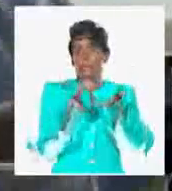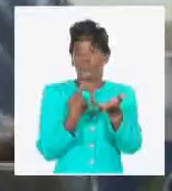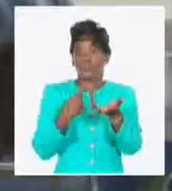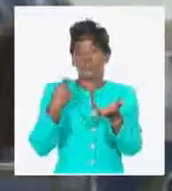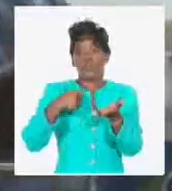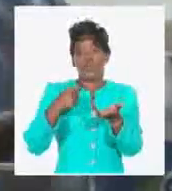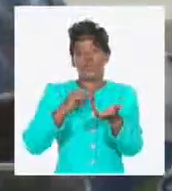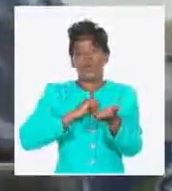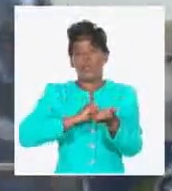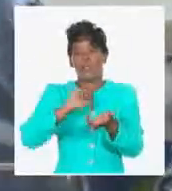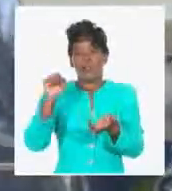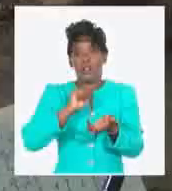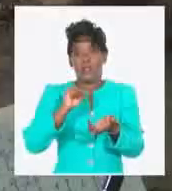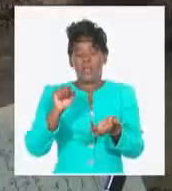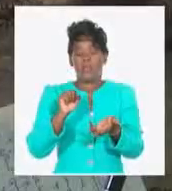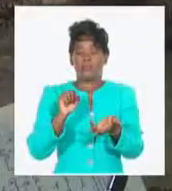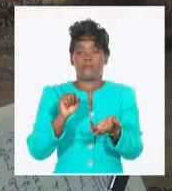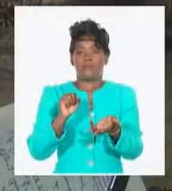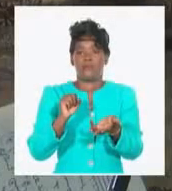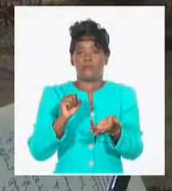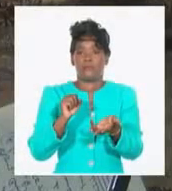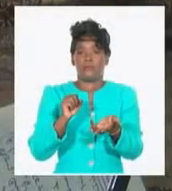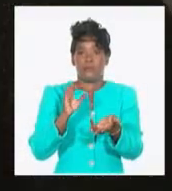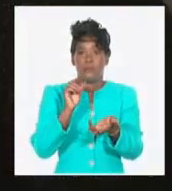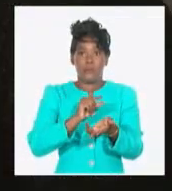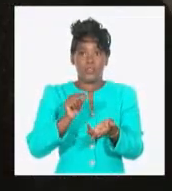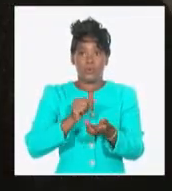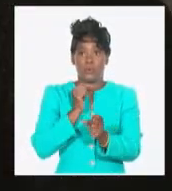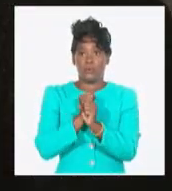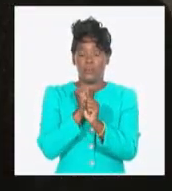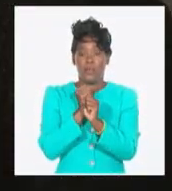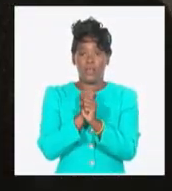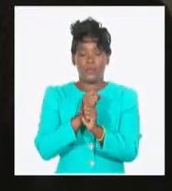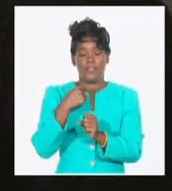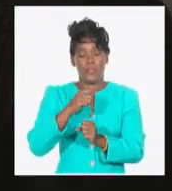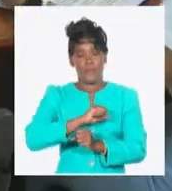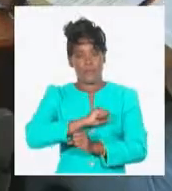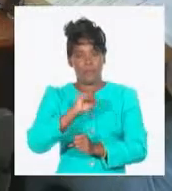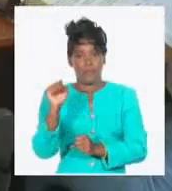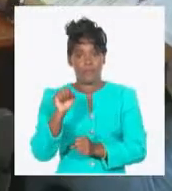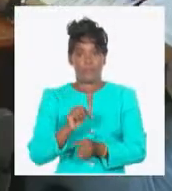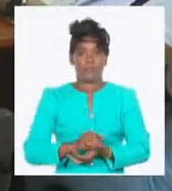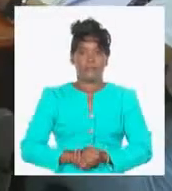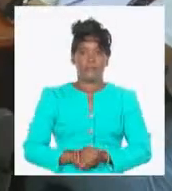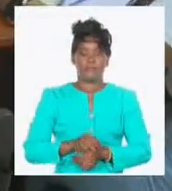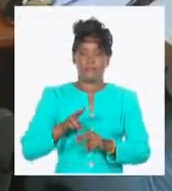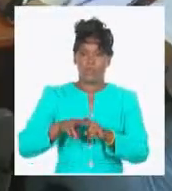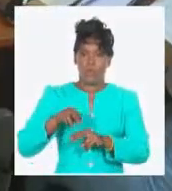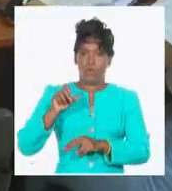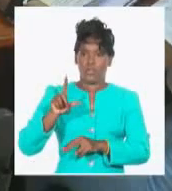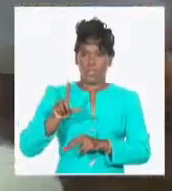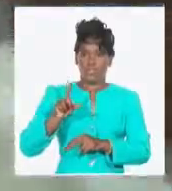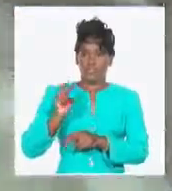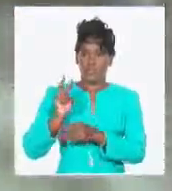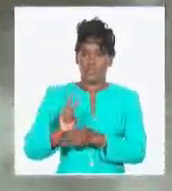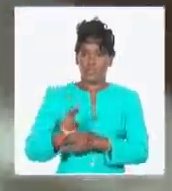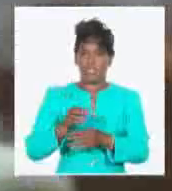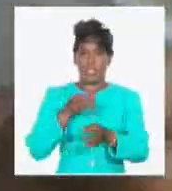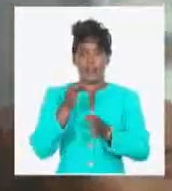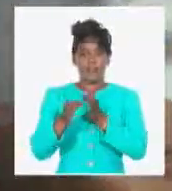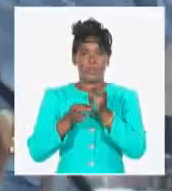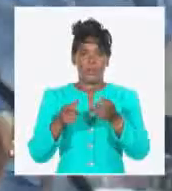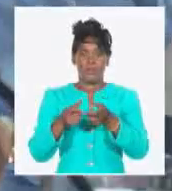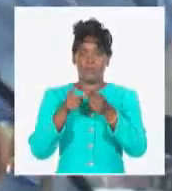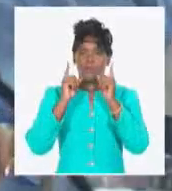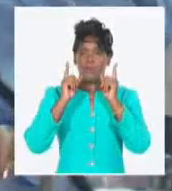lo que tienen que ganar siempre, no pueden perder, son los productores. La visita gubernamental a la provincia de Holguín llamó a atender con rigor la concertación